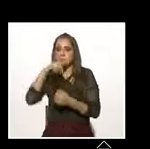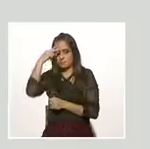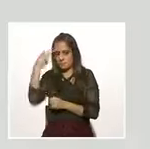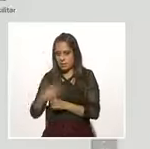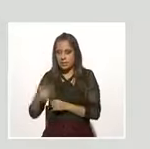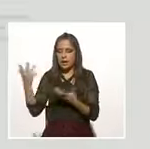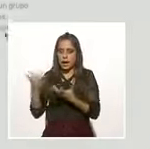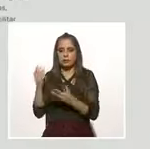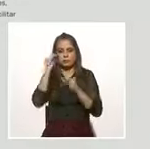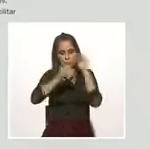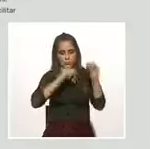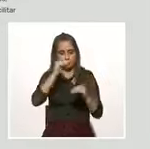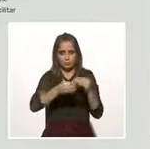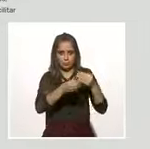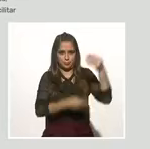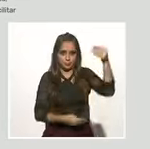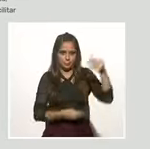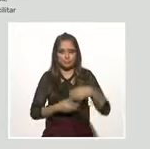médica,